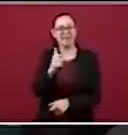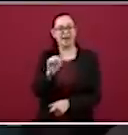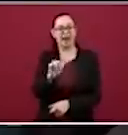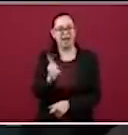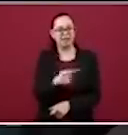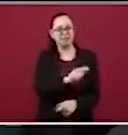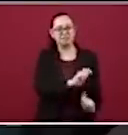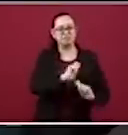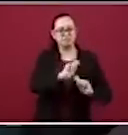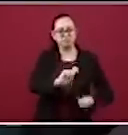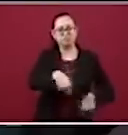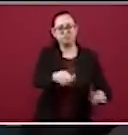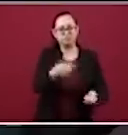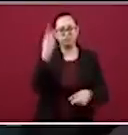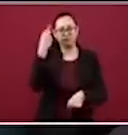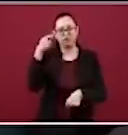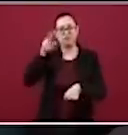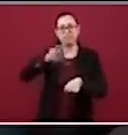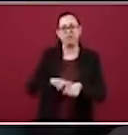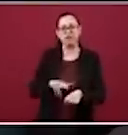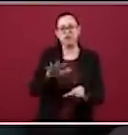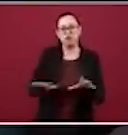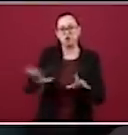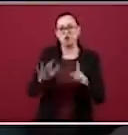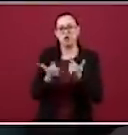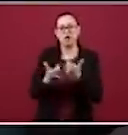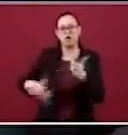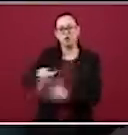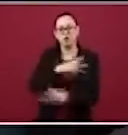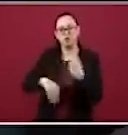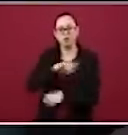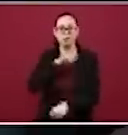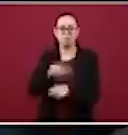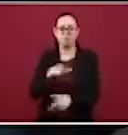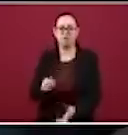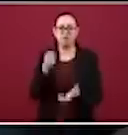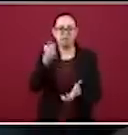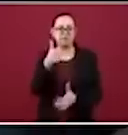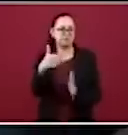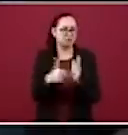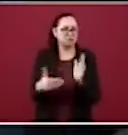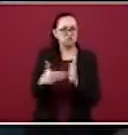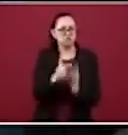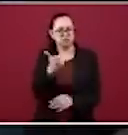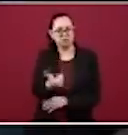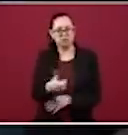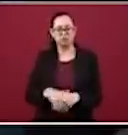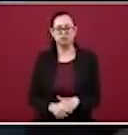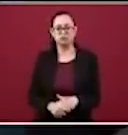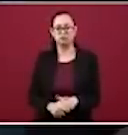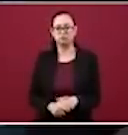director de las zonas económicas especiales con un presupuesto aproximado de 6,000 millones de pesos.